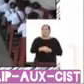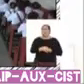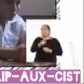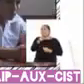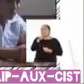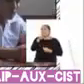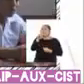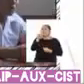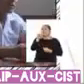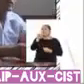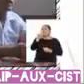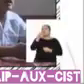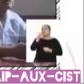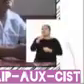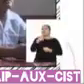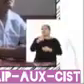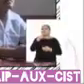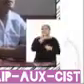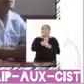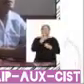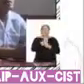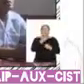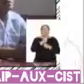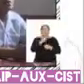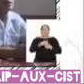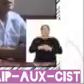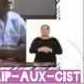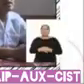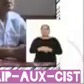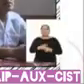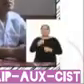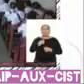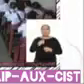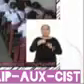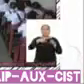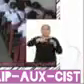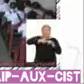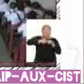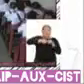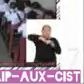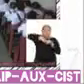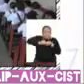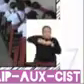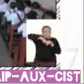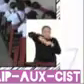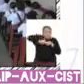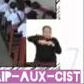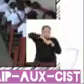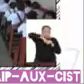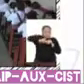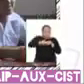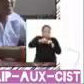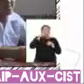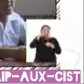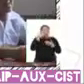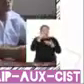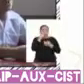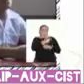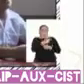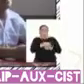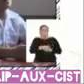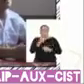¿Tú, Quique? Yo voy a trabajar. Voy a ser mecánico. Ajá. ¿Vas a estudiar para eso?